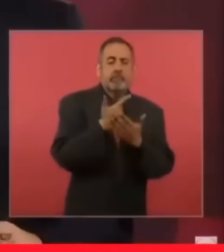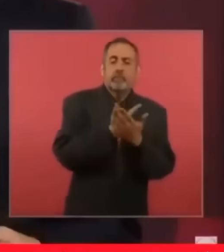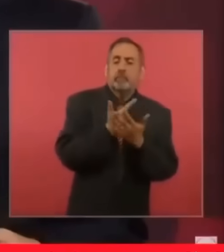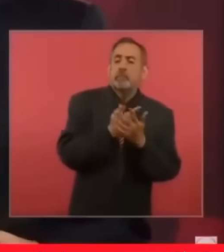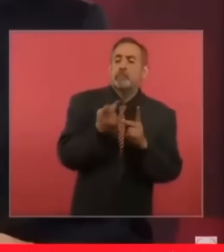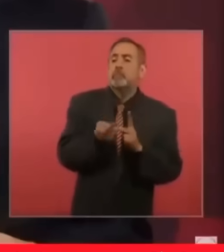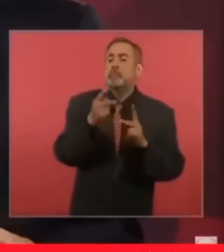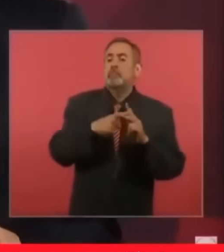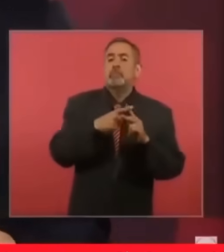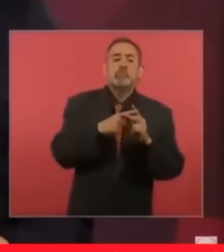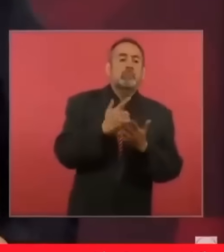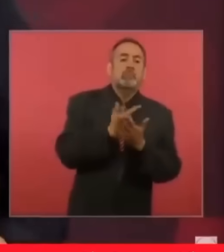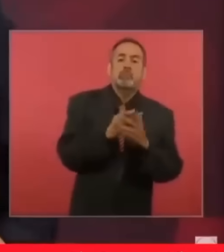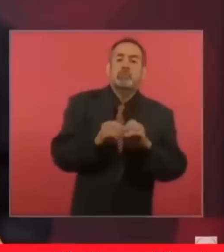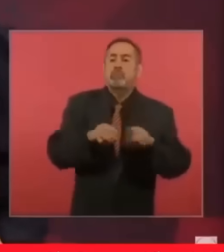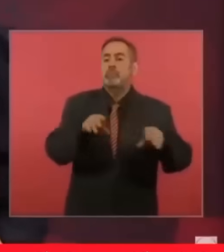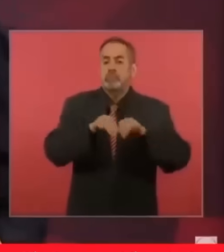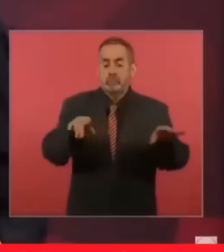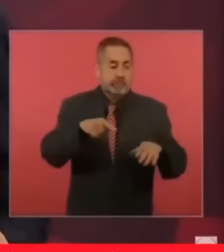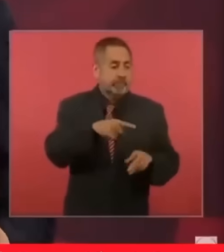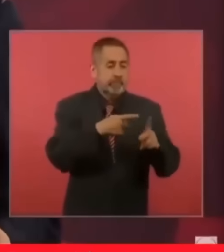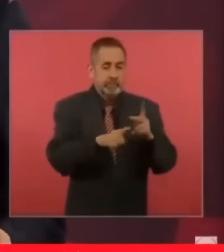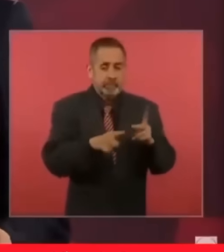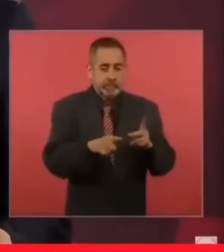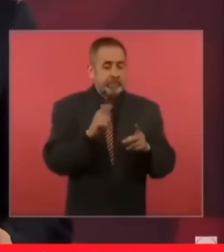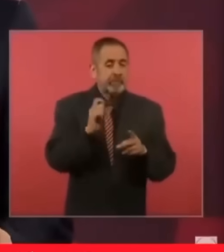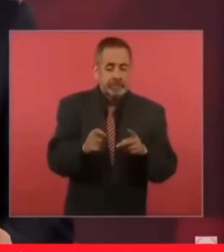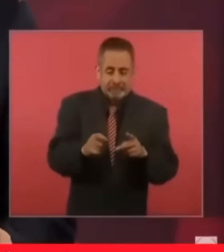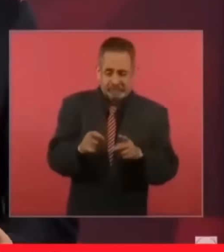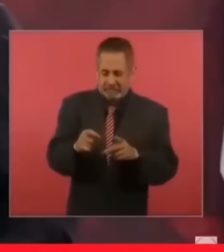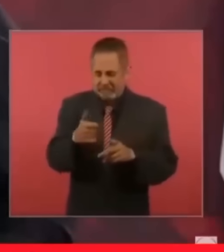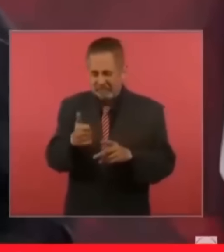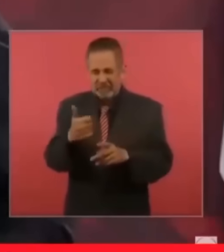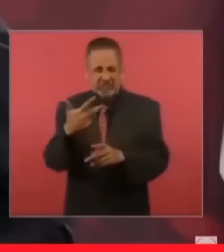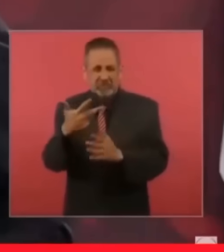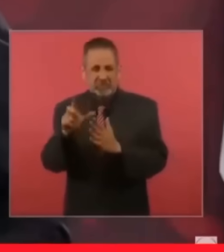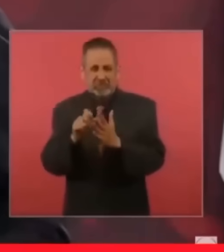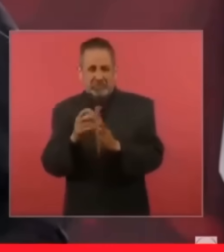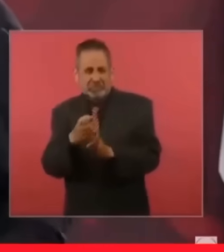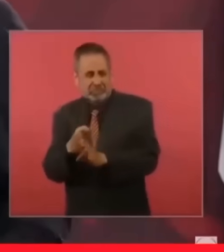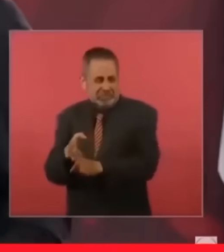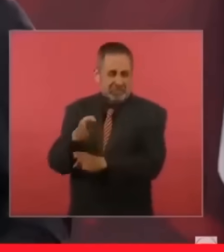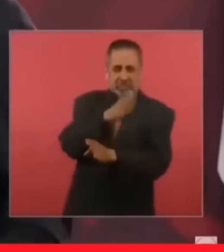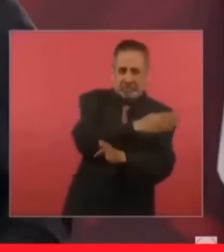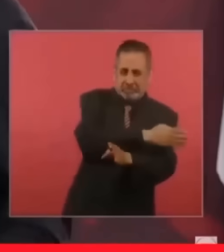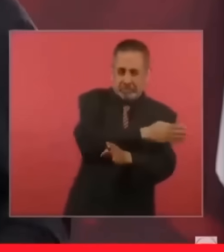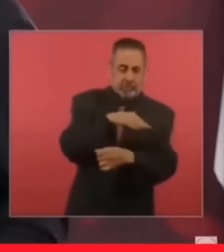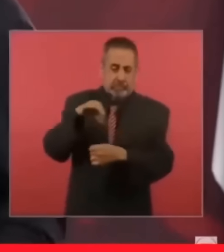empezó a publicar 6 meses, 8 meses antes de la elección,